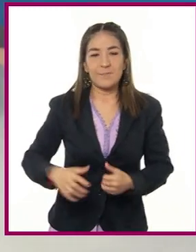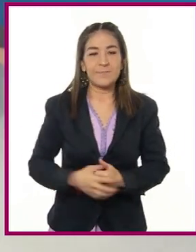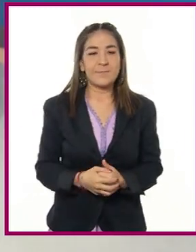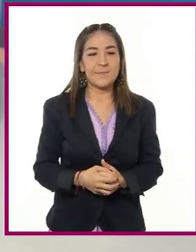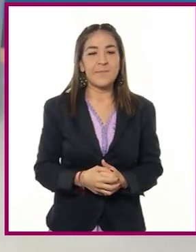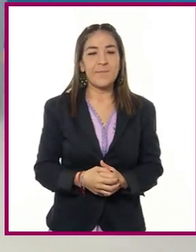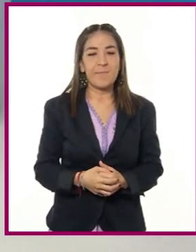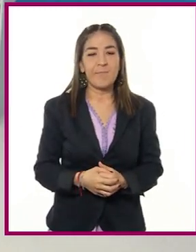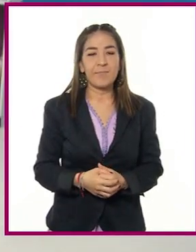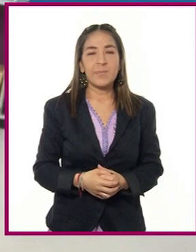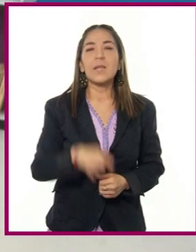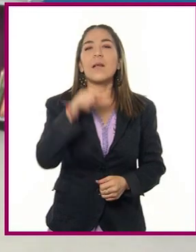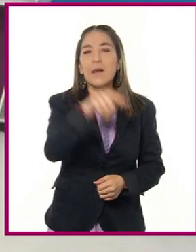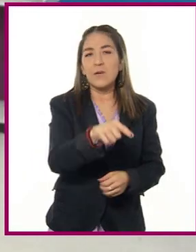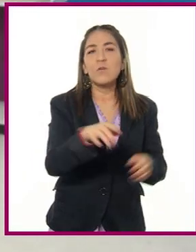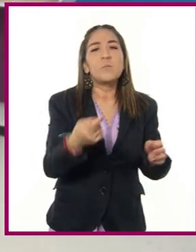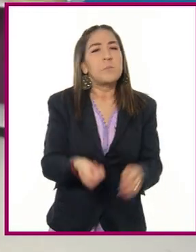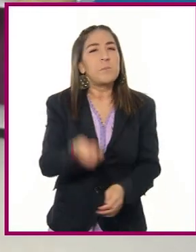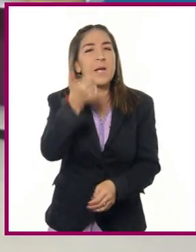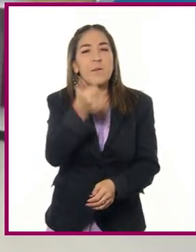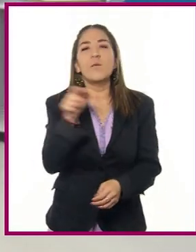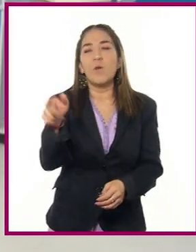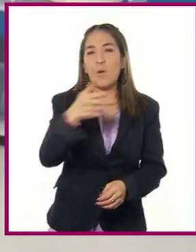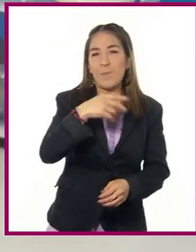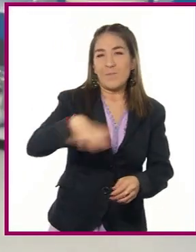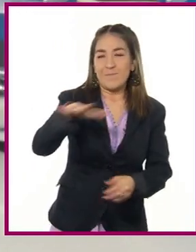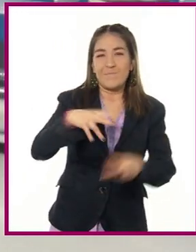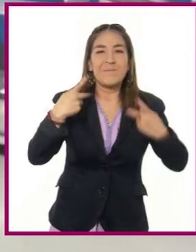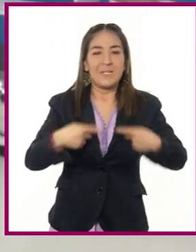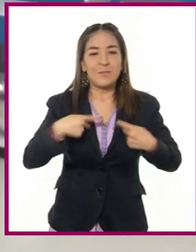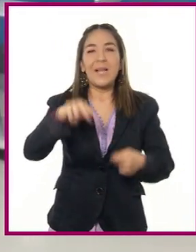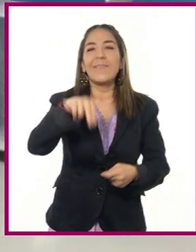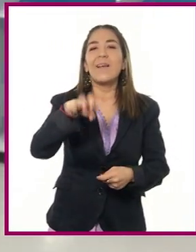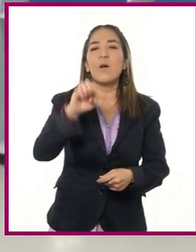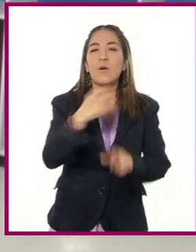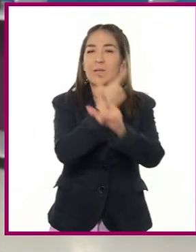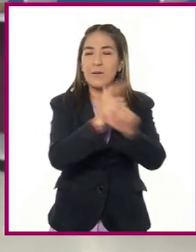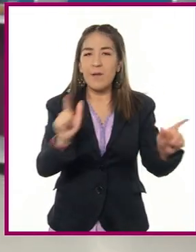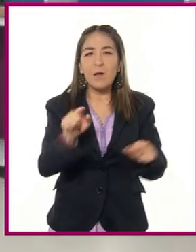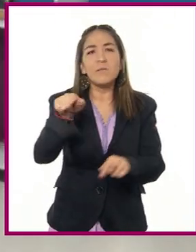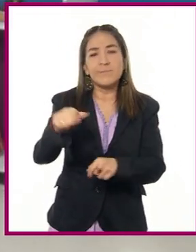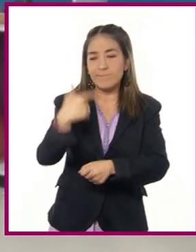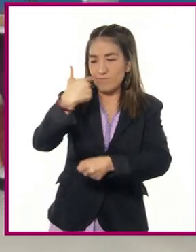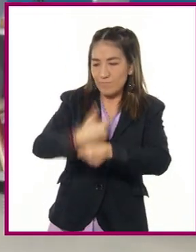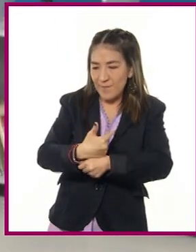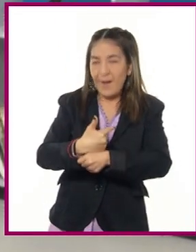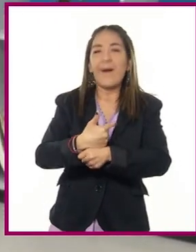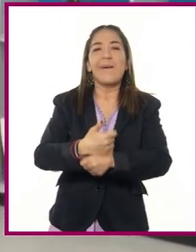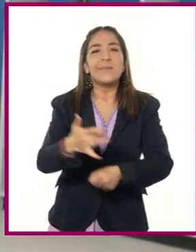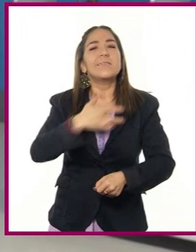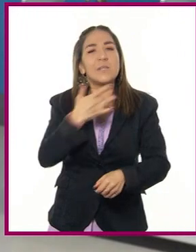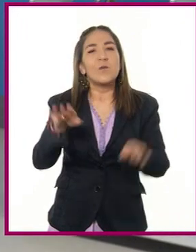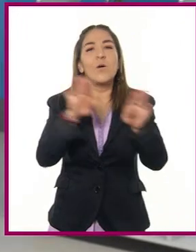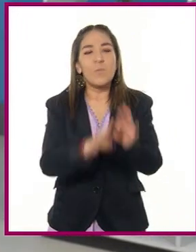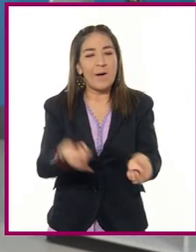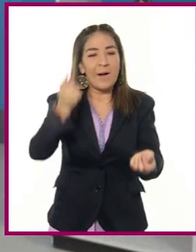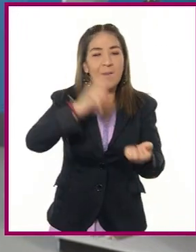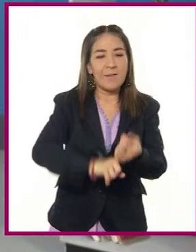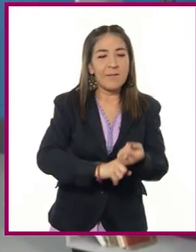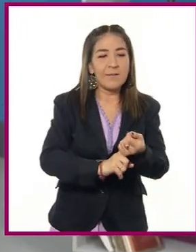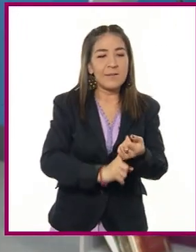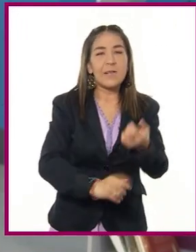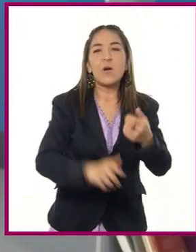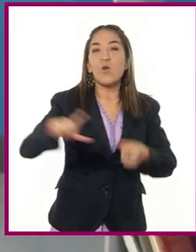En ese primer momento, los neoliberales se identifican con una nueva manera de entender la relación entre mercado